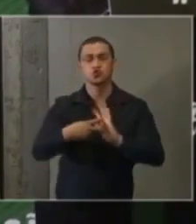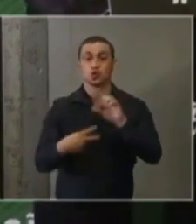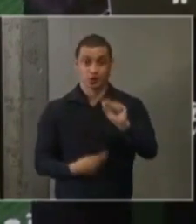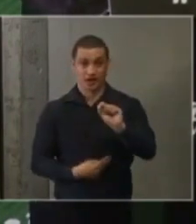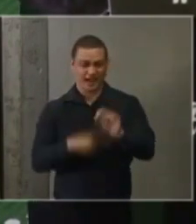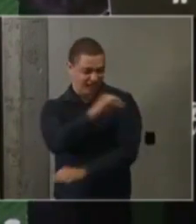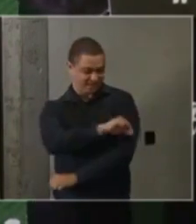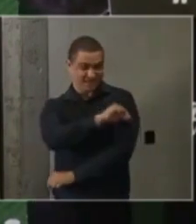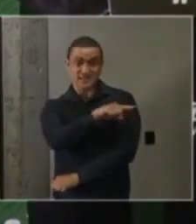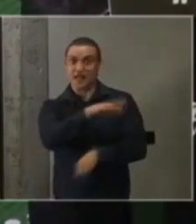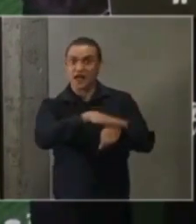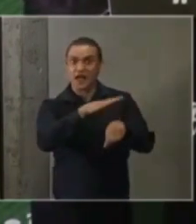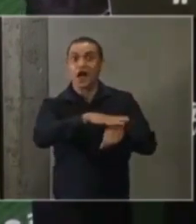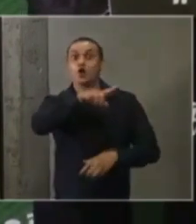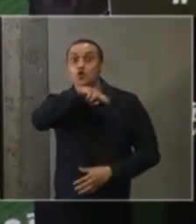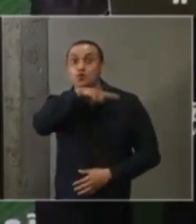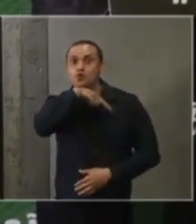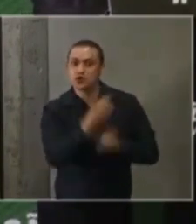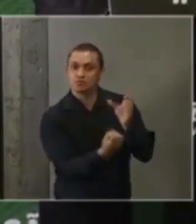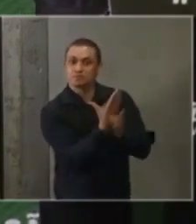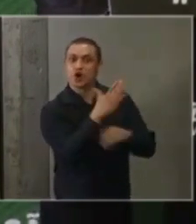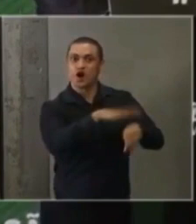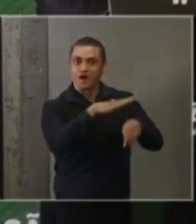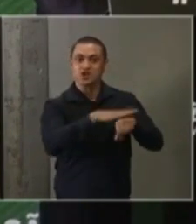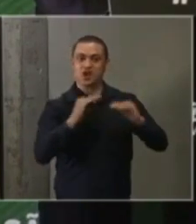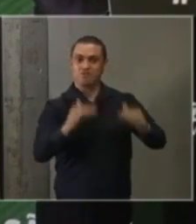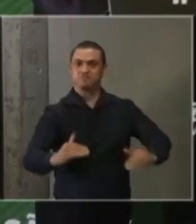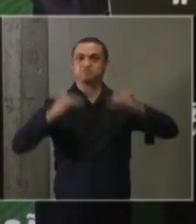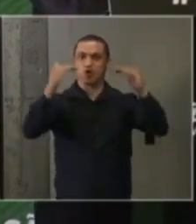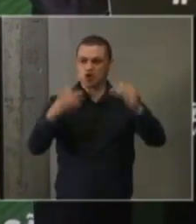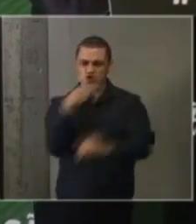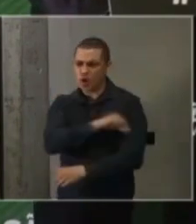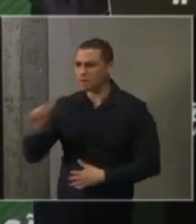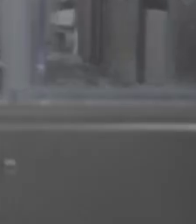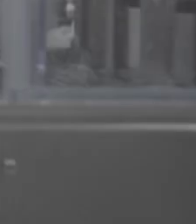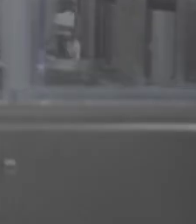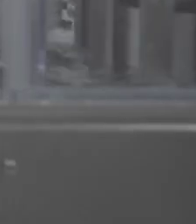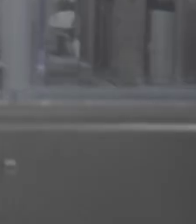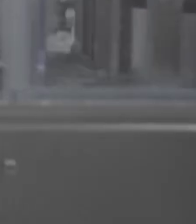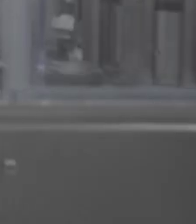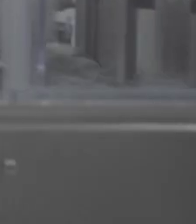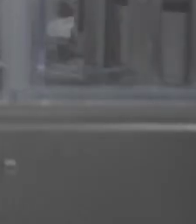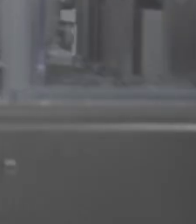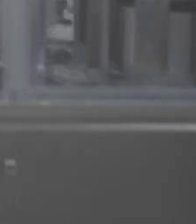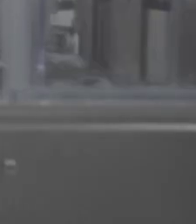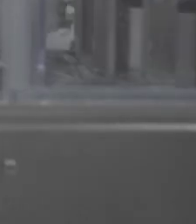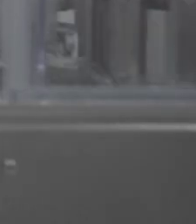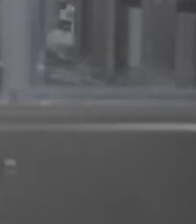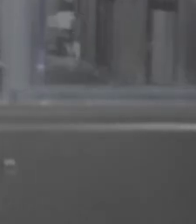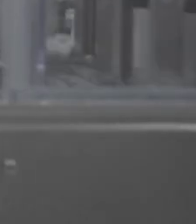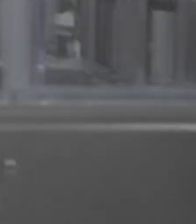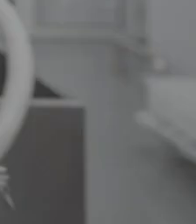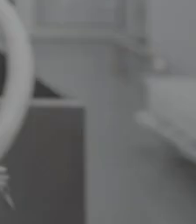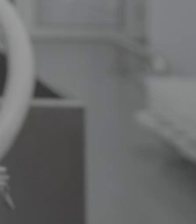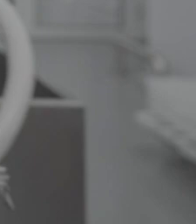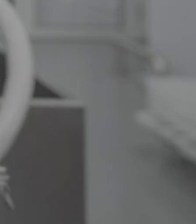eficacia potente en elevado grado 16 eficacia anvisa tendrá un plazo de 10